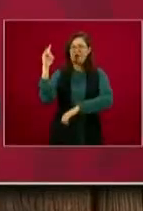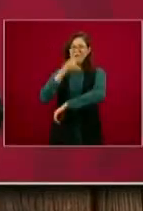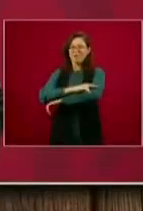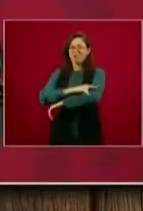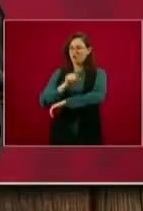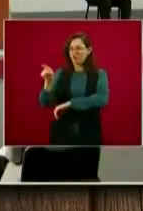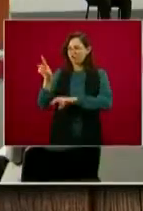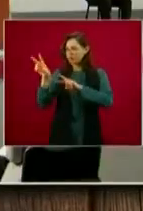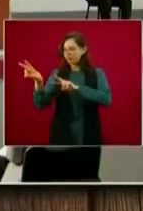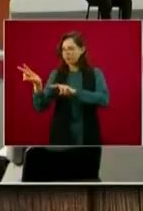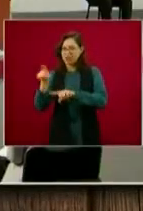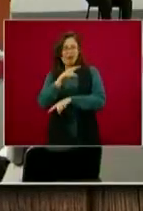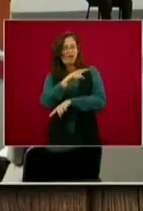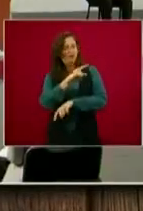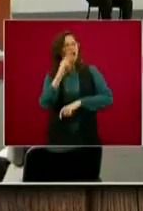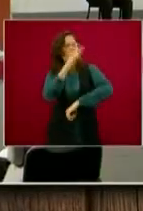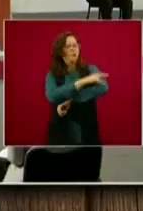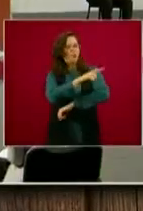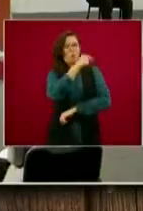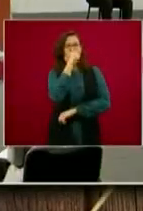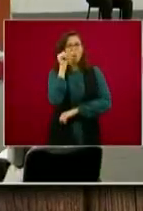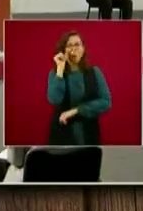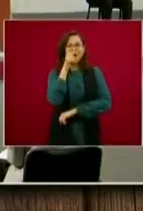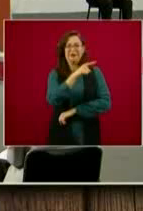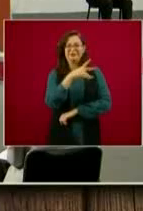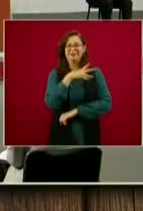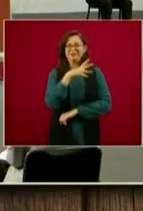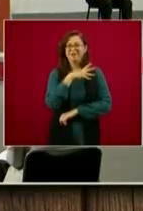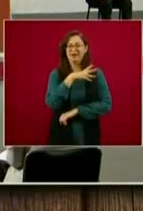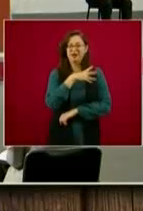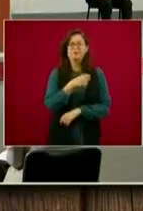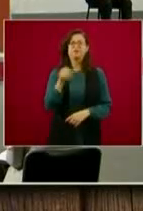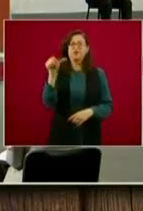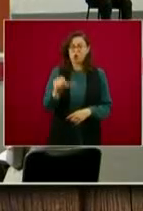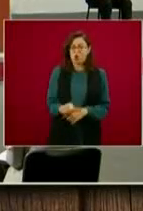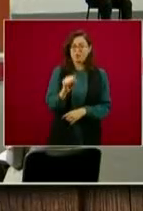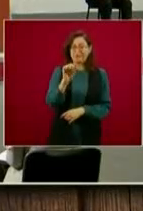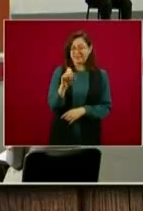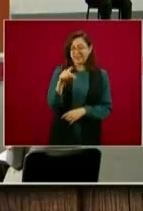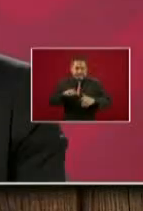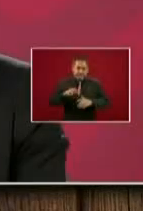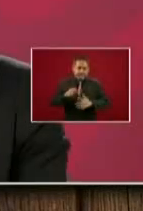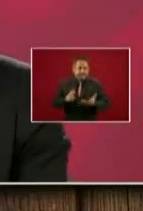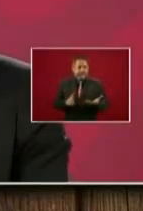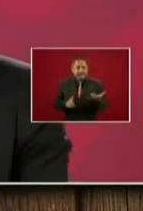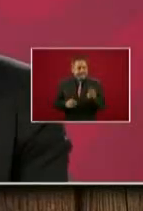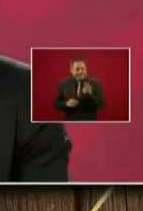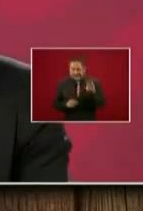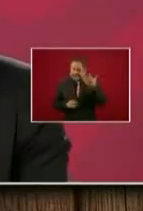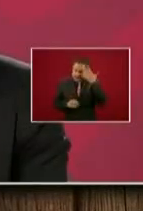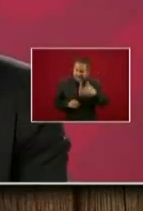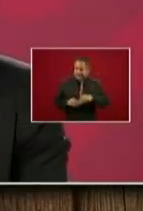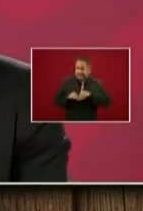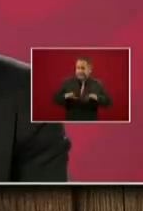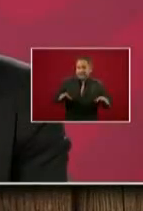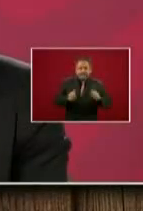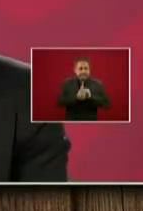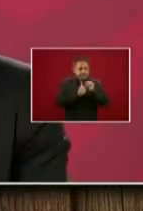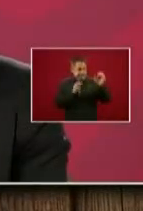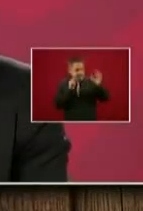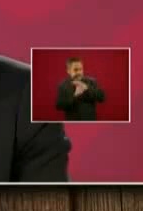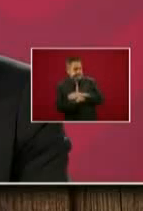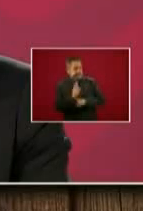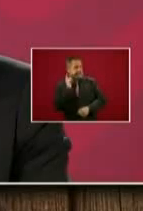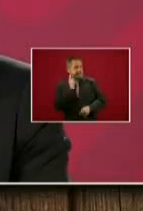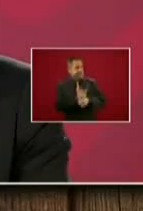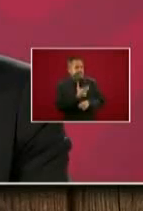Mau, yo lo veo así, las votaciones del 6 de junio son como una boda entre nosotros los votantes y los partidos políticos. Cada quien es libre, por supuesto,